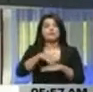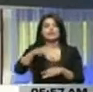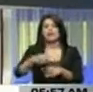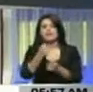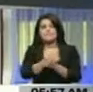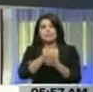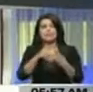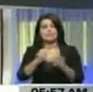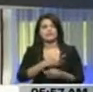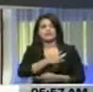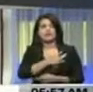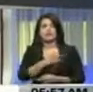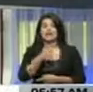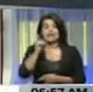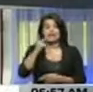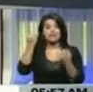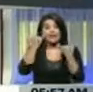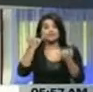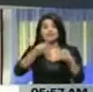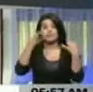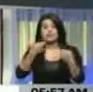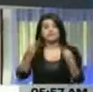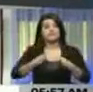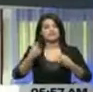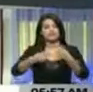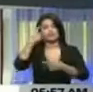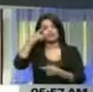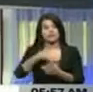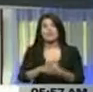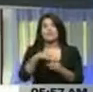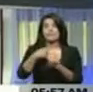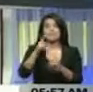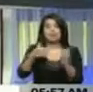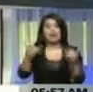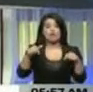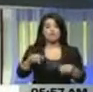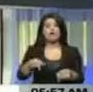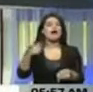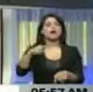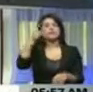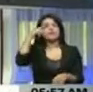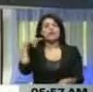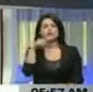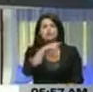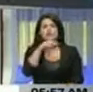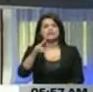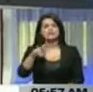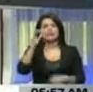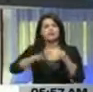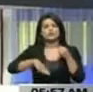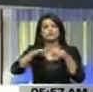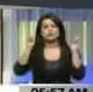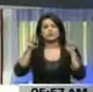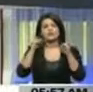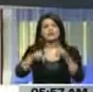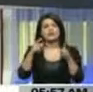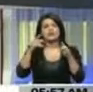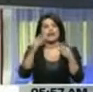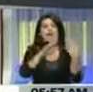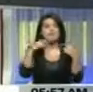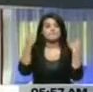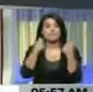la pasión, ese ideal que lo tenemos más vivo que nunca. Y sobre todo en estos tiempos que se acerca octubre, esa última victoria, esa campaña monumental que